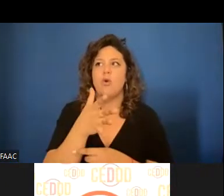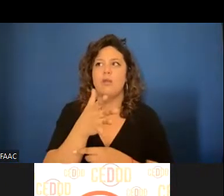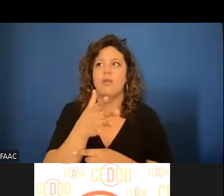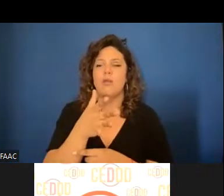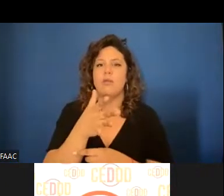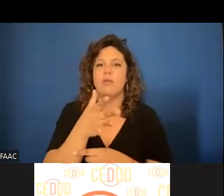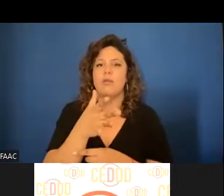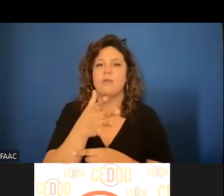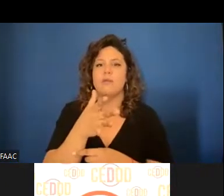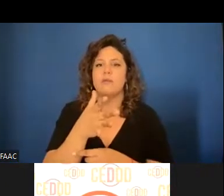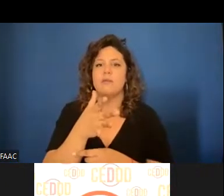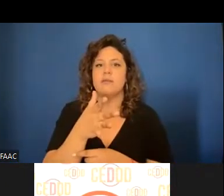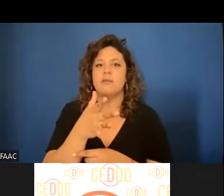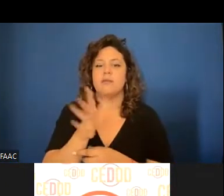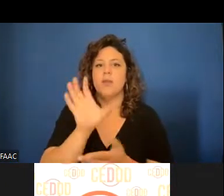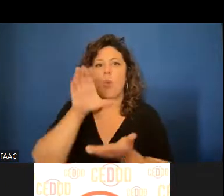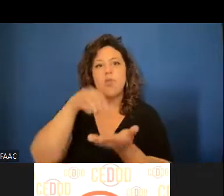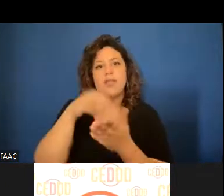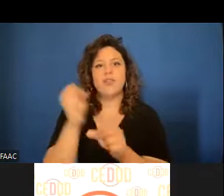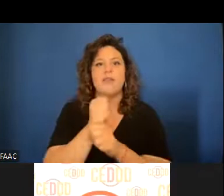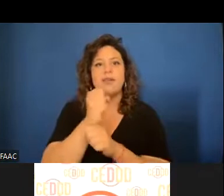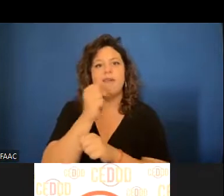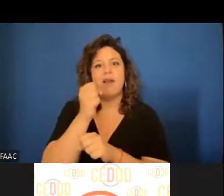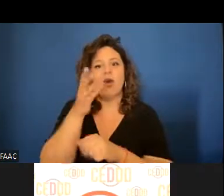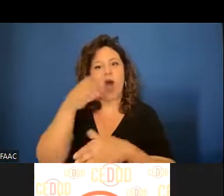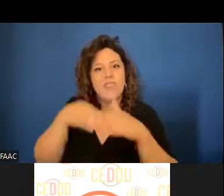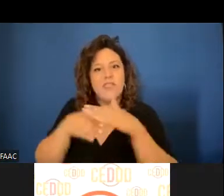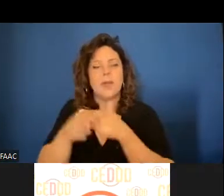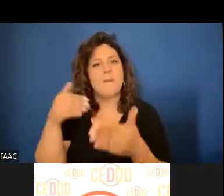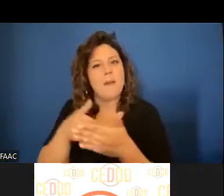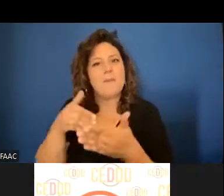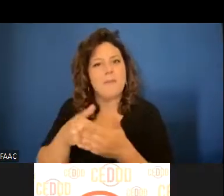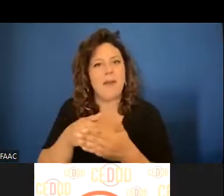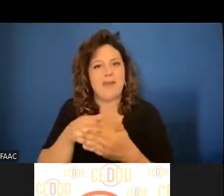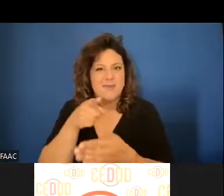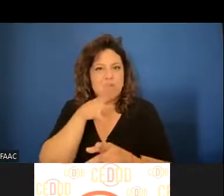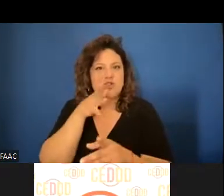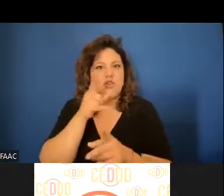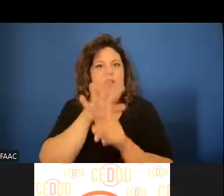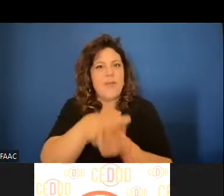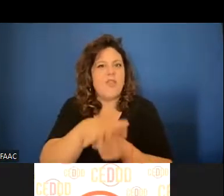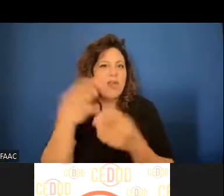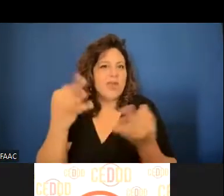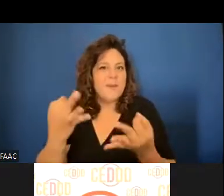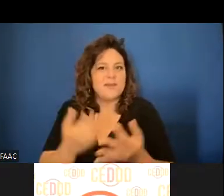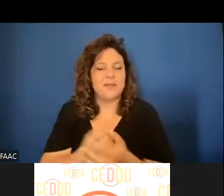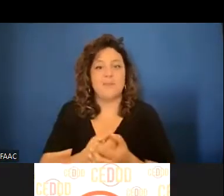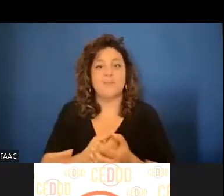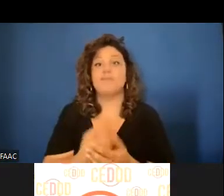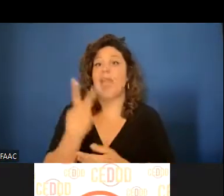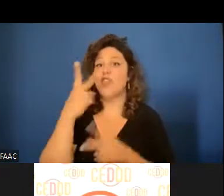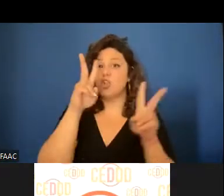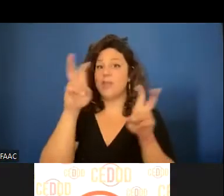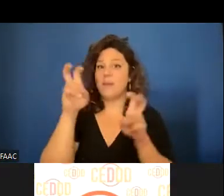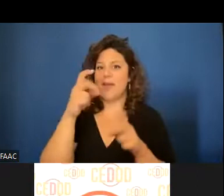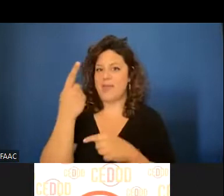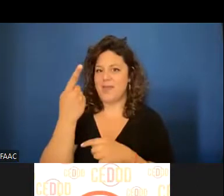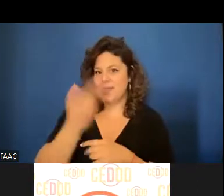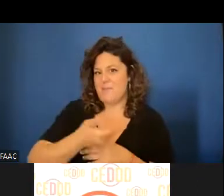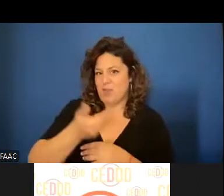caso, que vamos a tener que pelear, que tendremos que ver qué informe va sacando esta